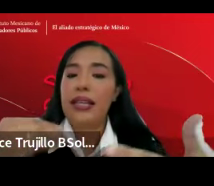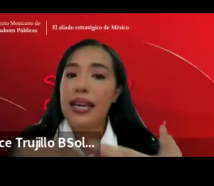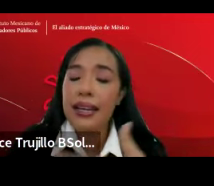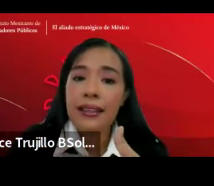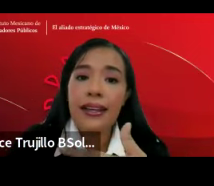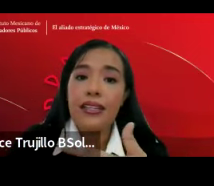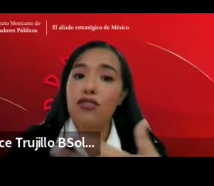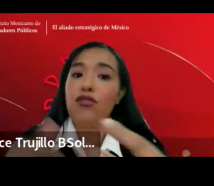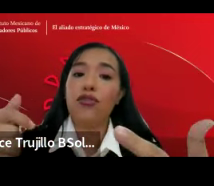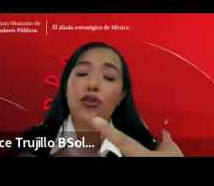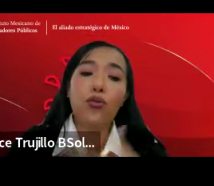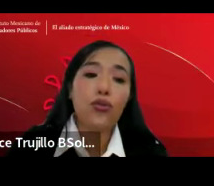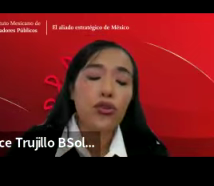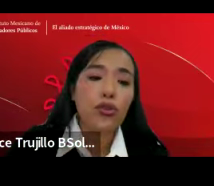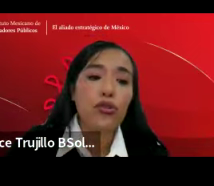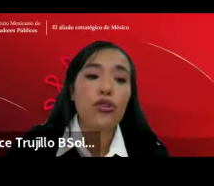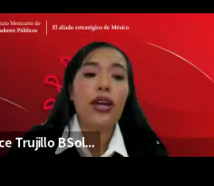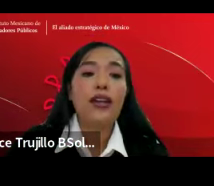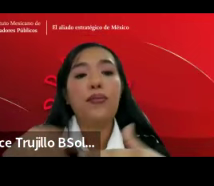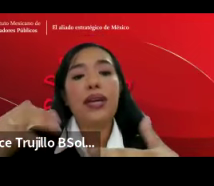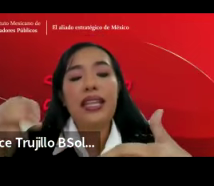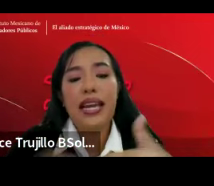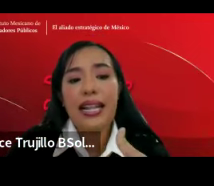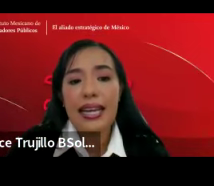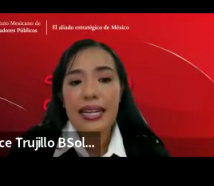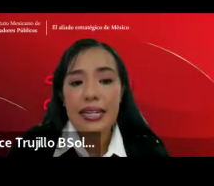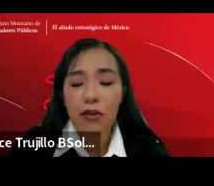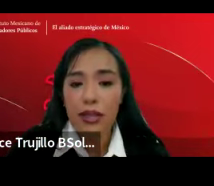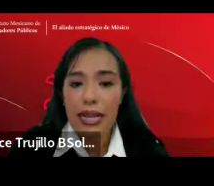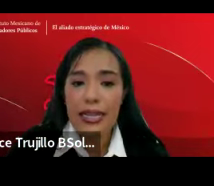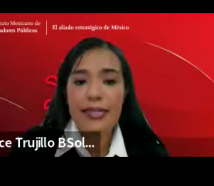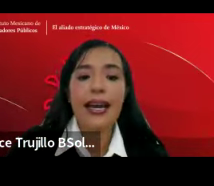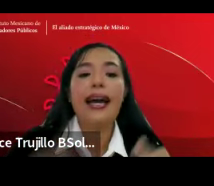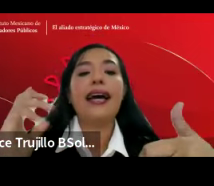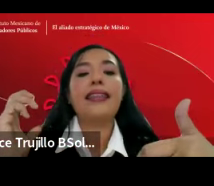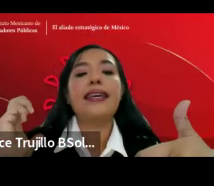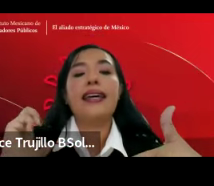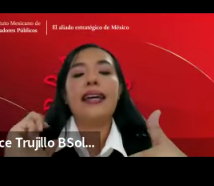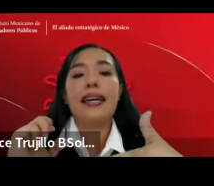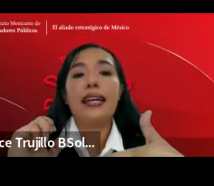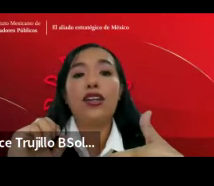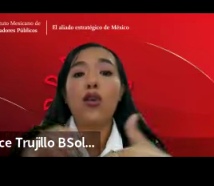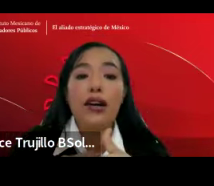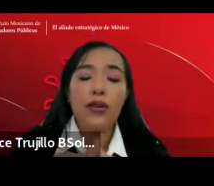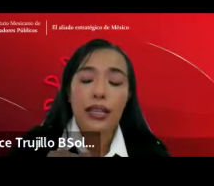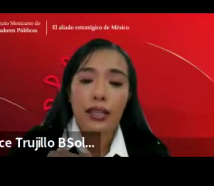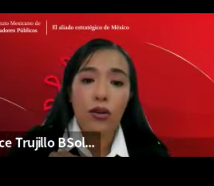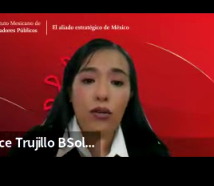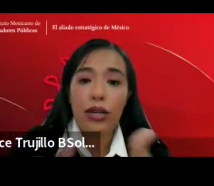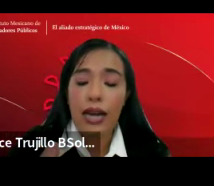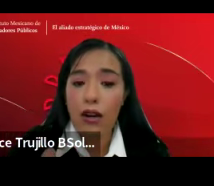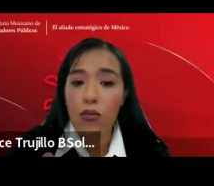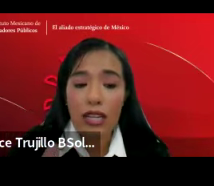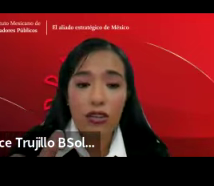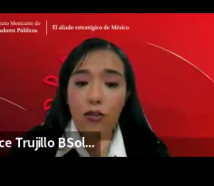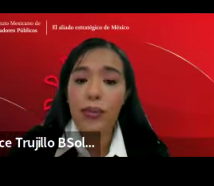tengo expedientes, no doy cursos, no me di de alta en el portal del SAT, no